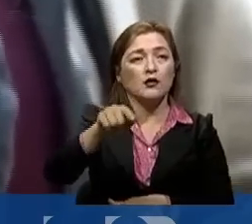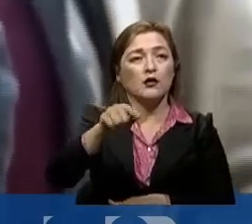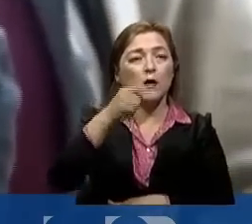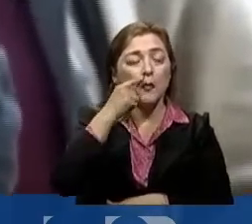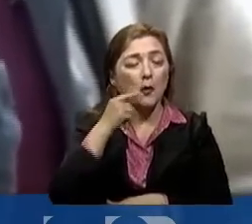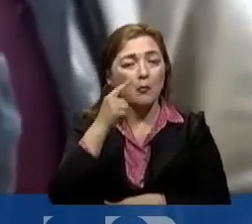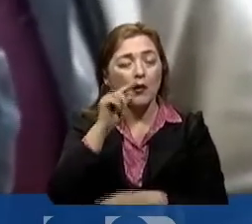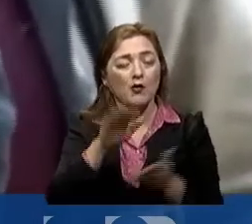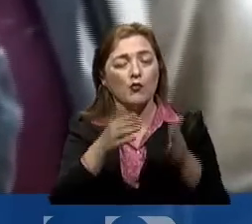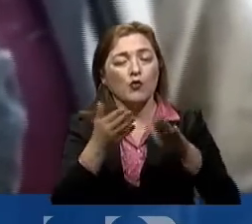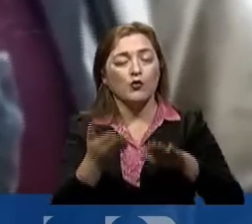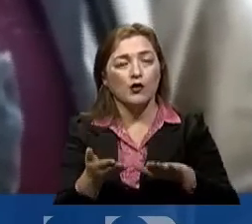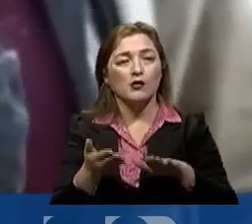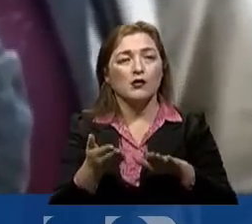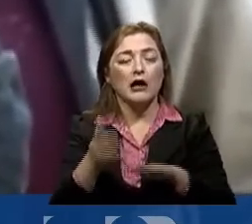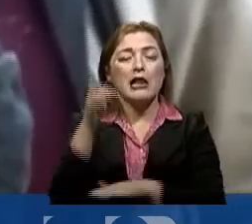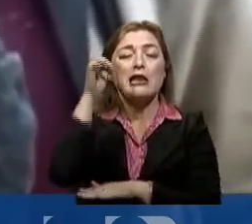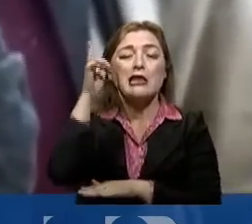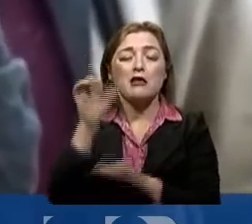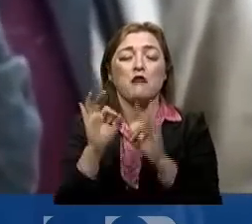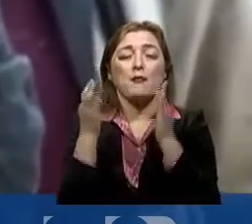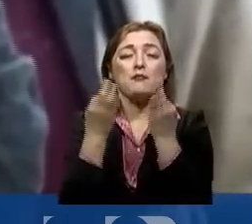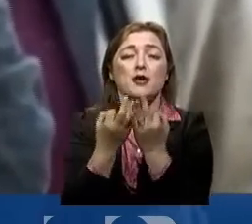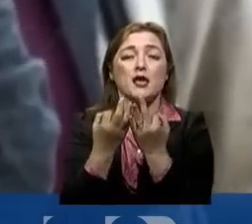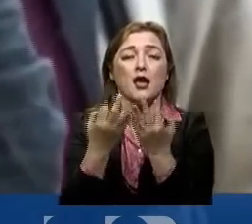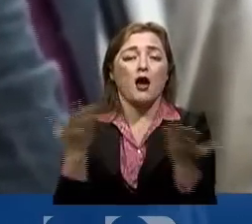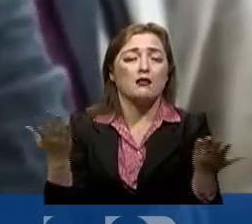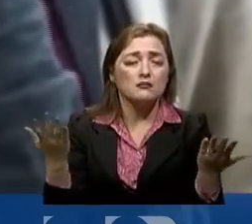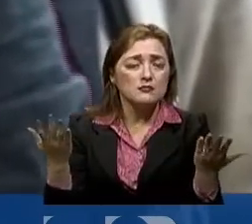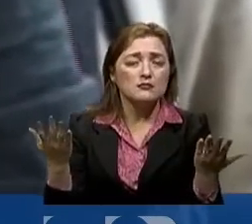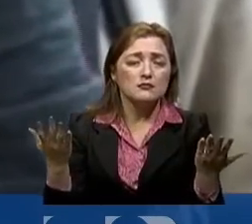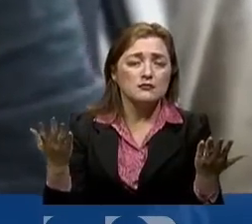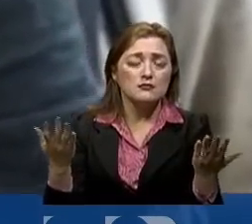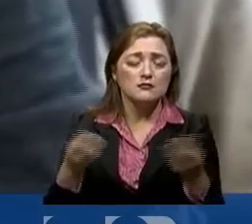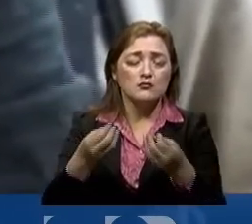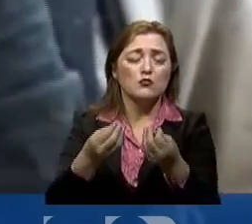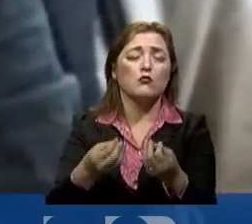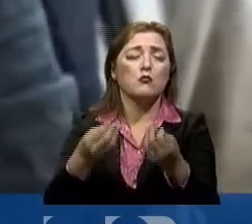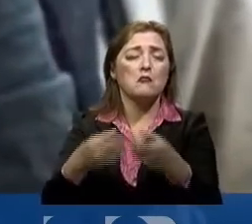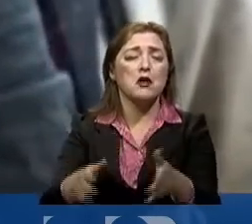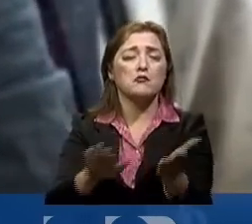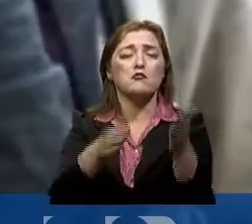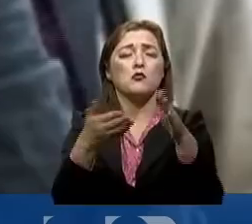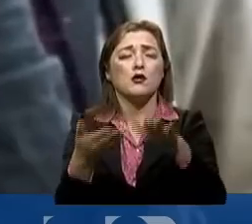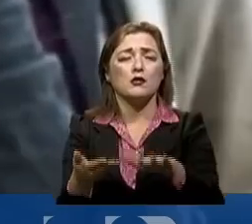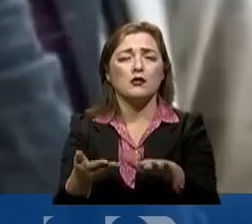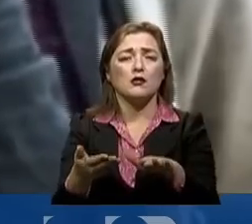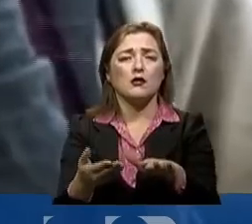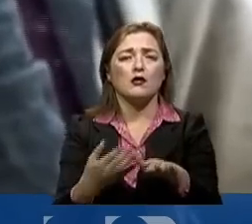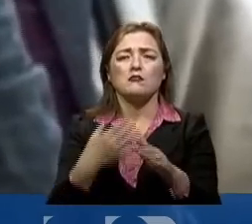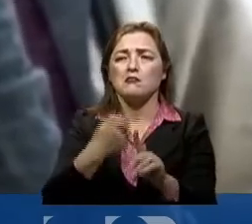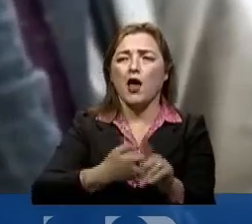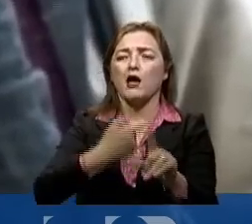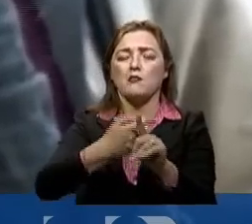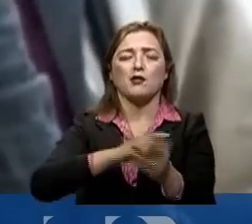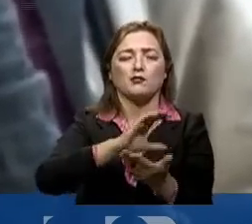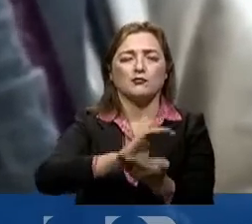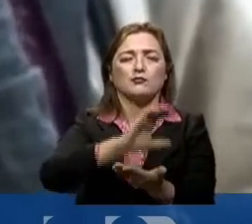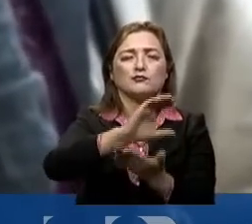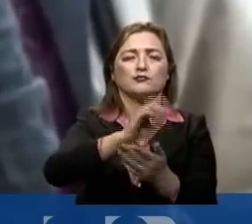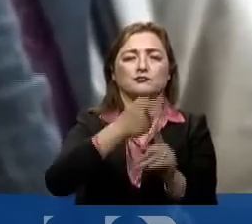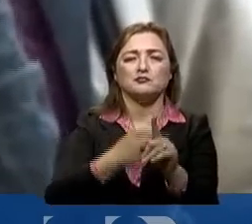a su papá, cabeza de hogar. Entonces, por favor. Nos dijeron hasta cómo íbamos a coger, que era un